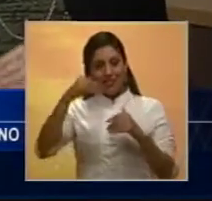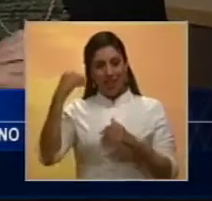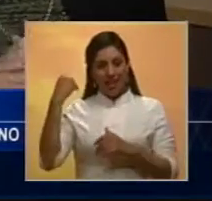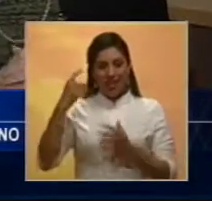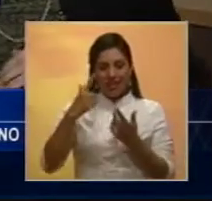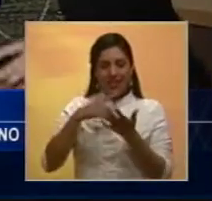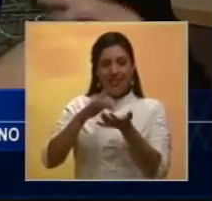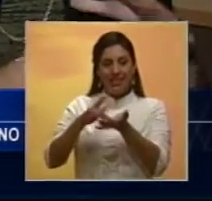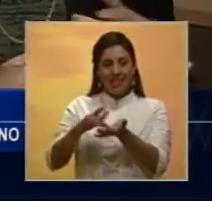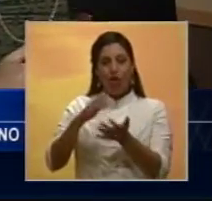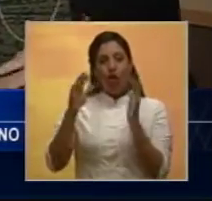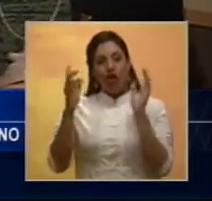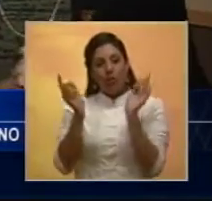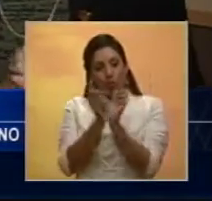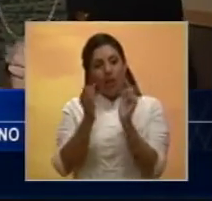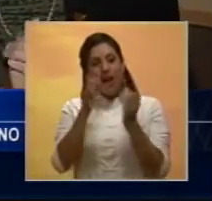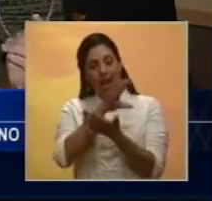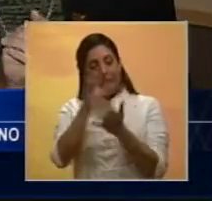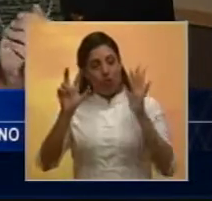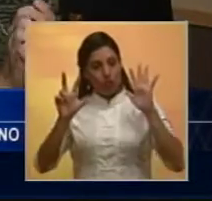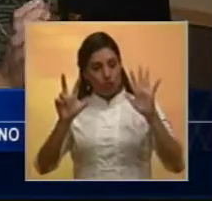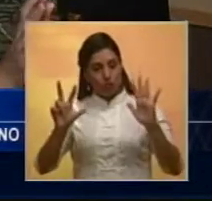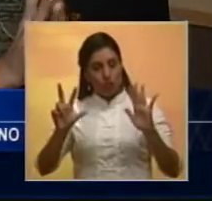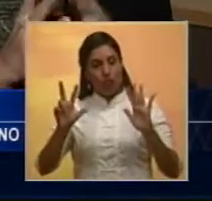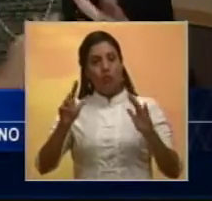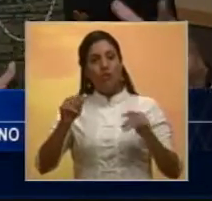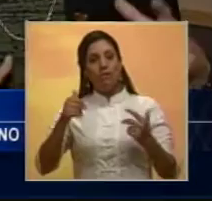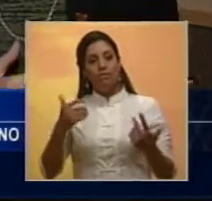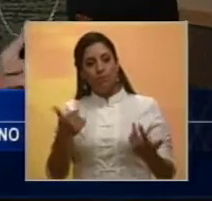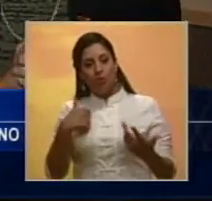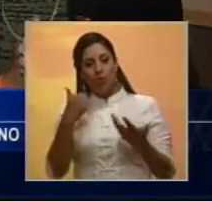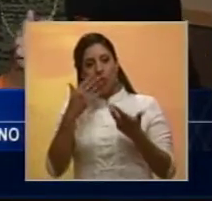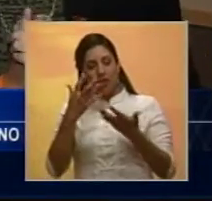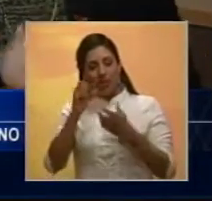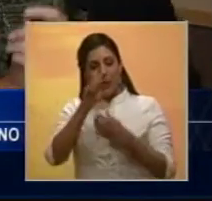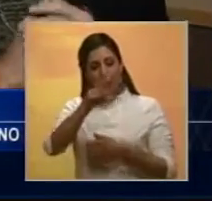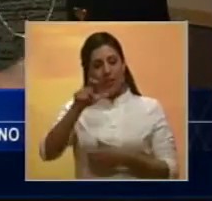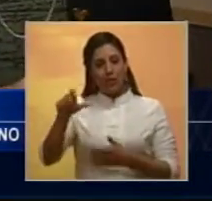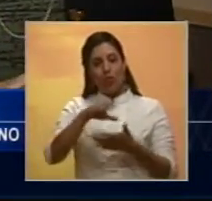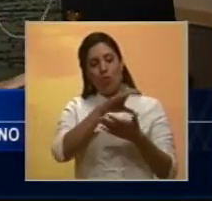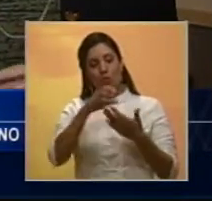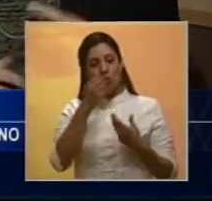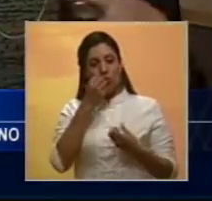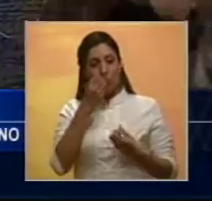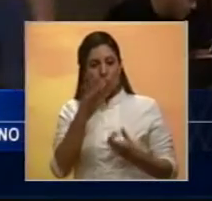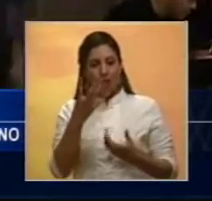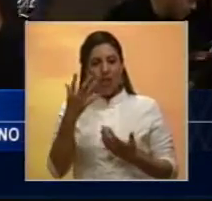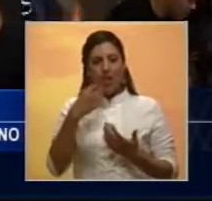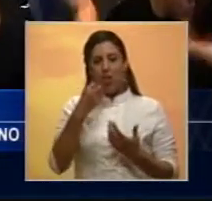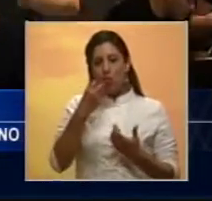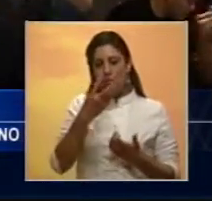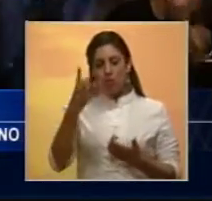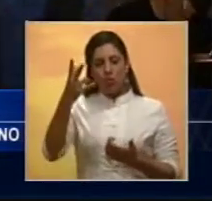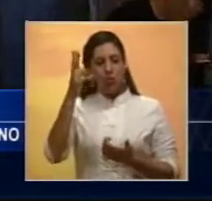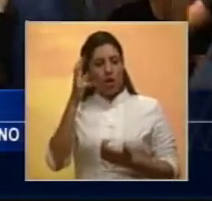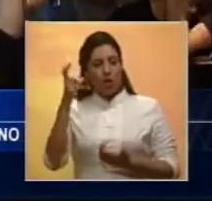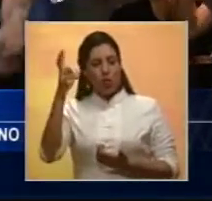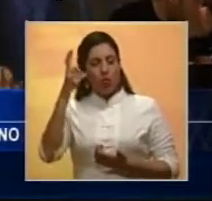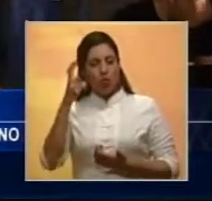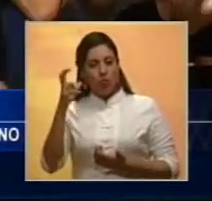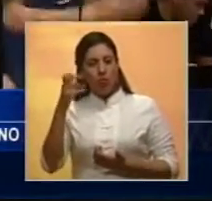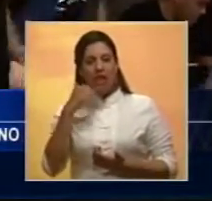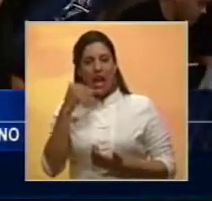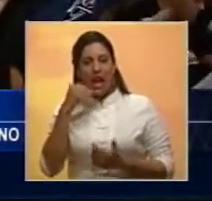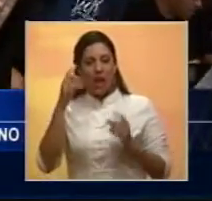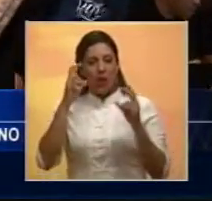en la placa discográfica, voy a cantar 8. Voy a llenar a mi público de buena música, de música que vas a escuchar